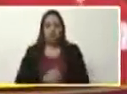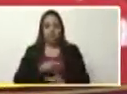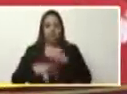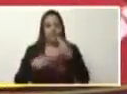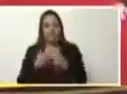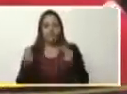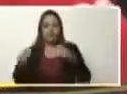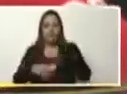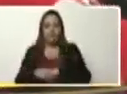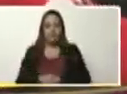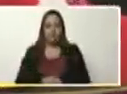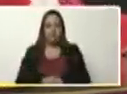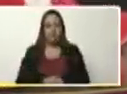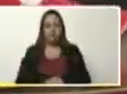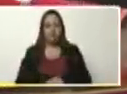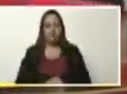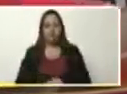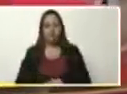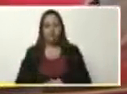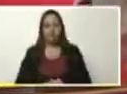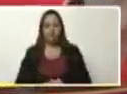más.